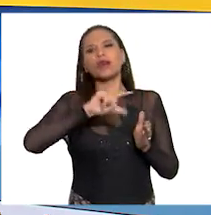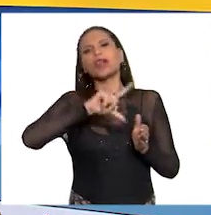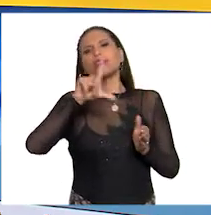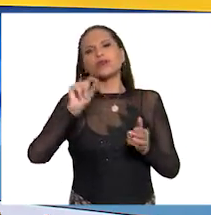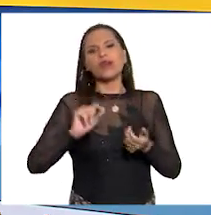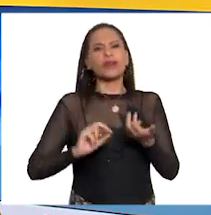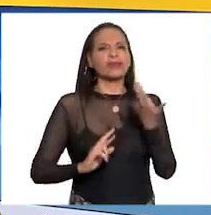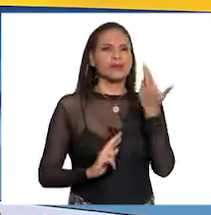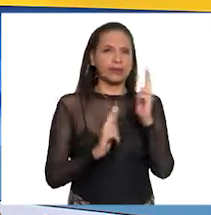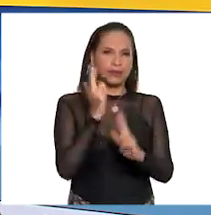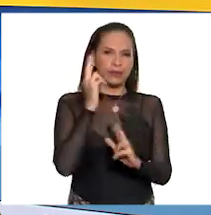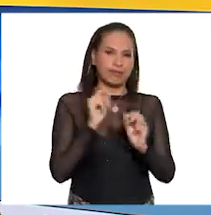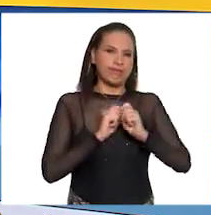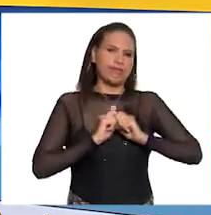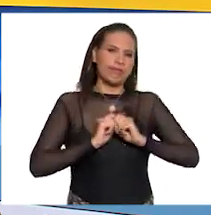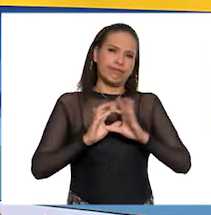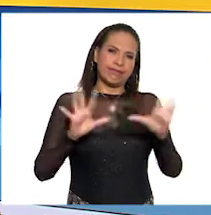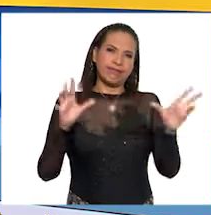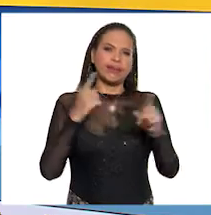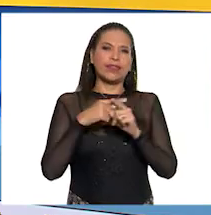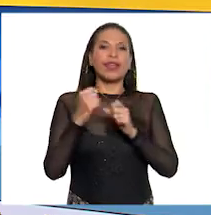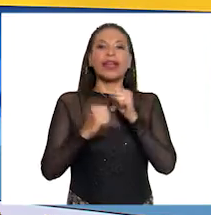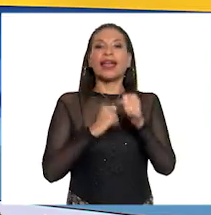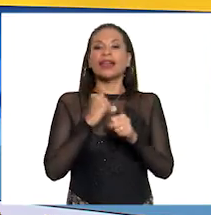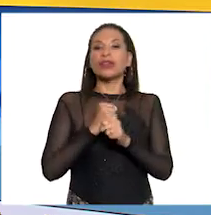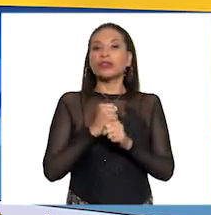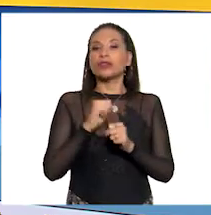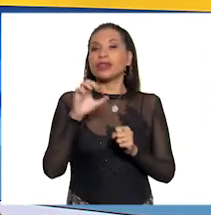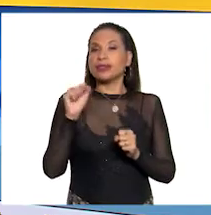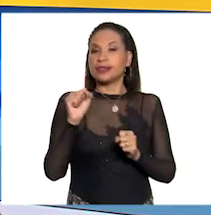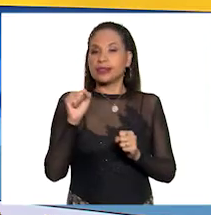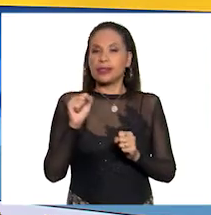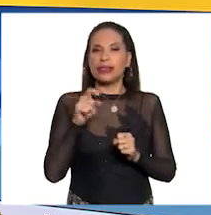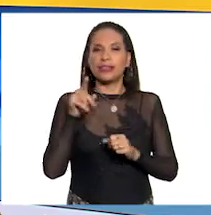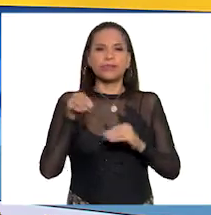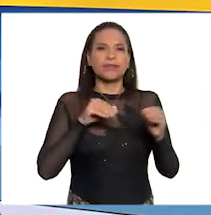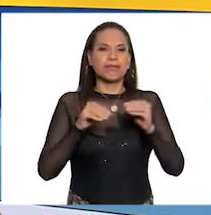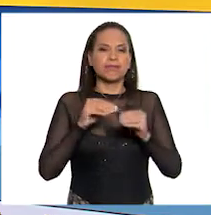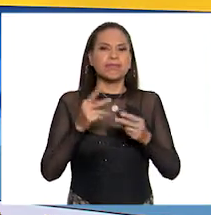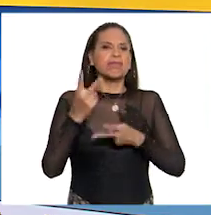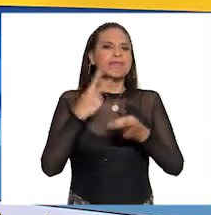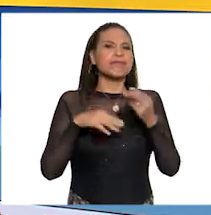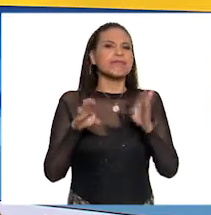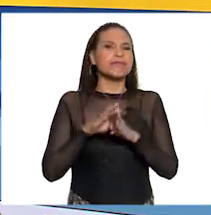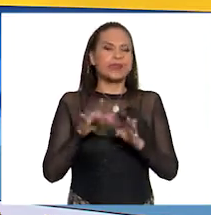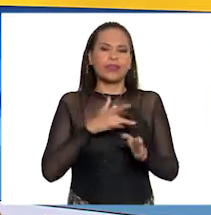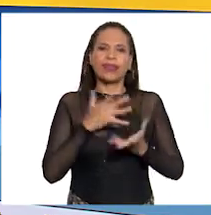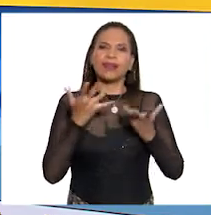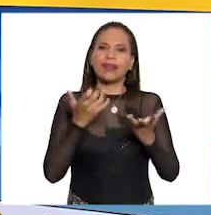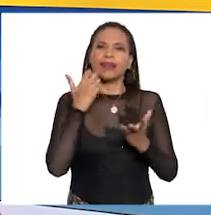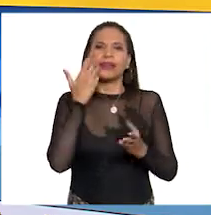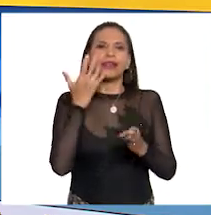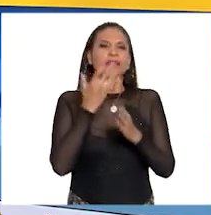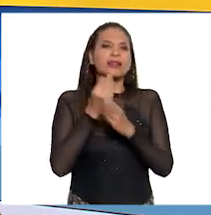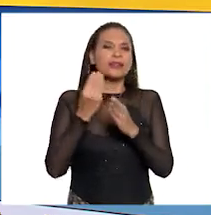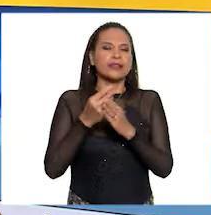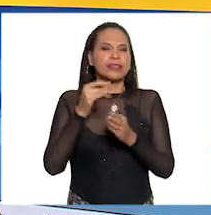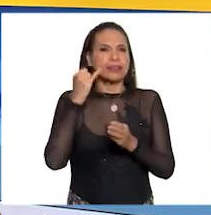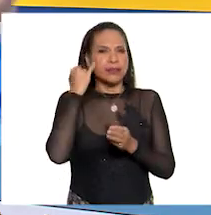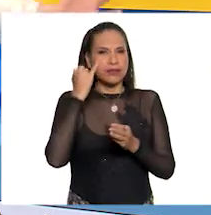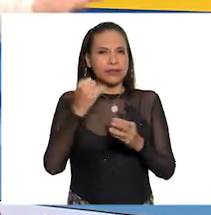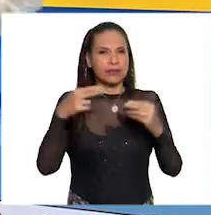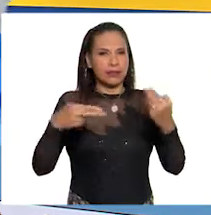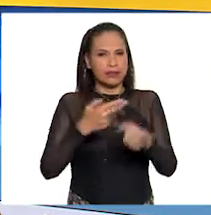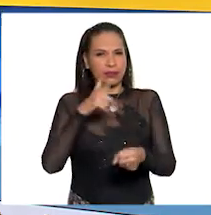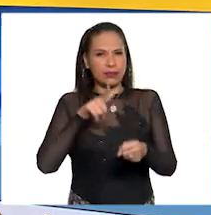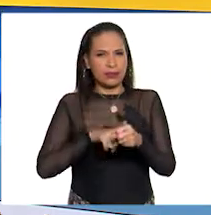Revolución Mexicana y se extendió hasta la década de los 60. Fue un movimiento inspirado por el deseo de construir una identidad nacional